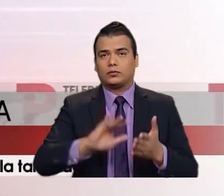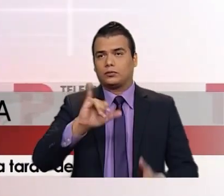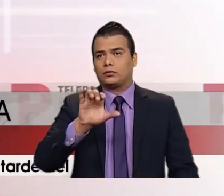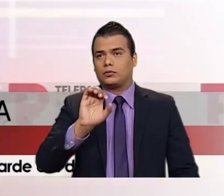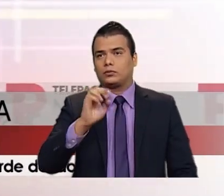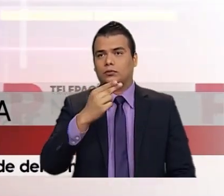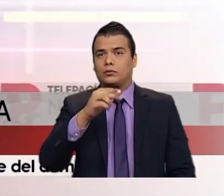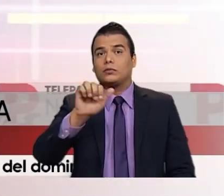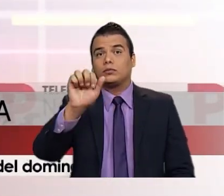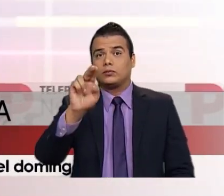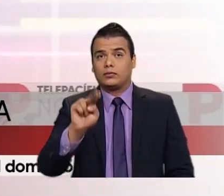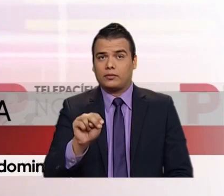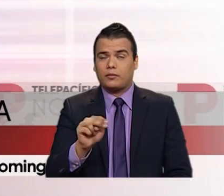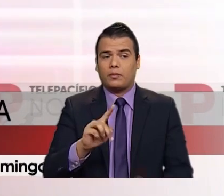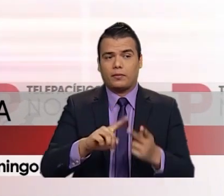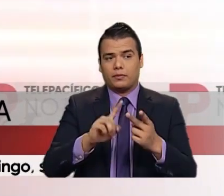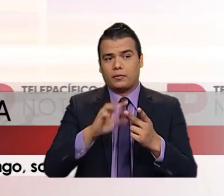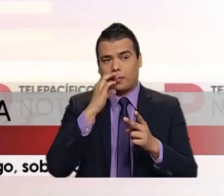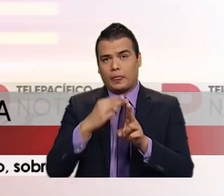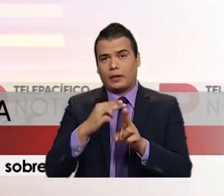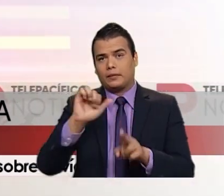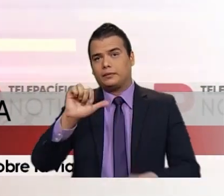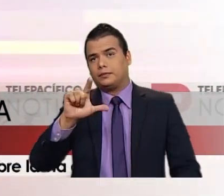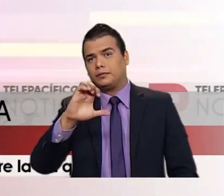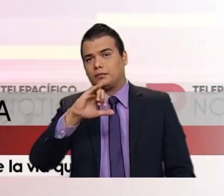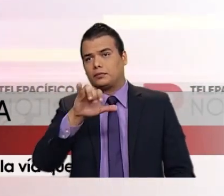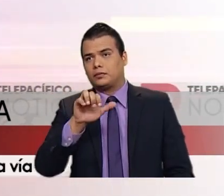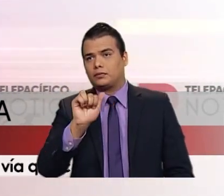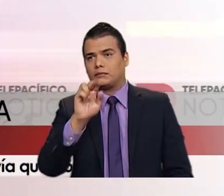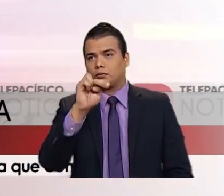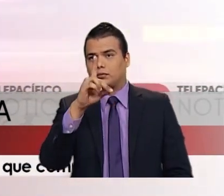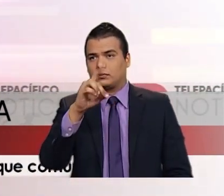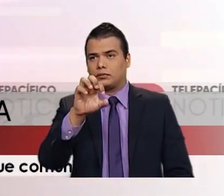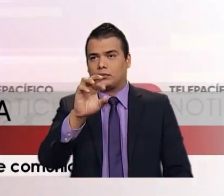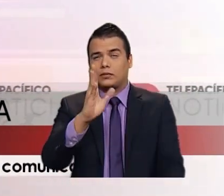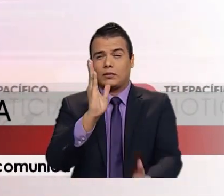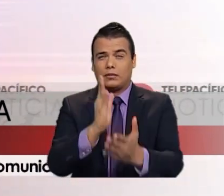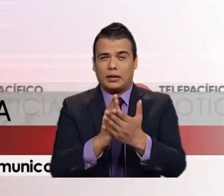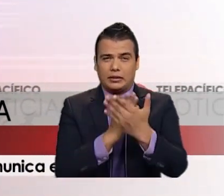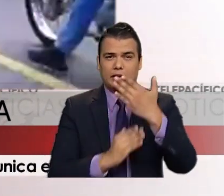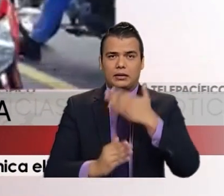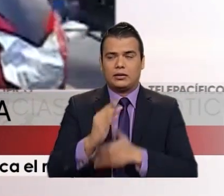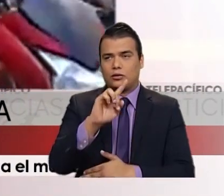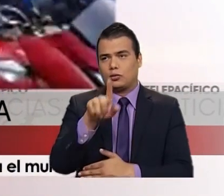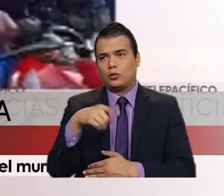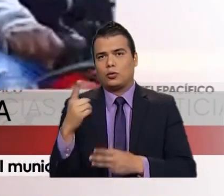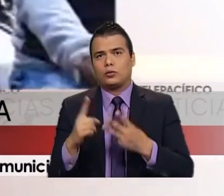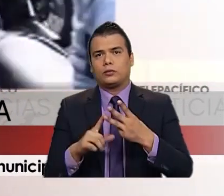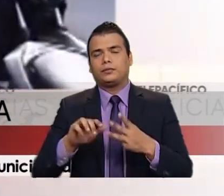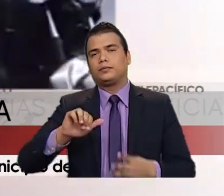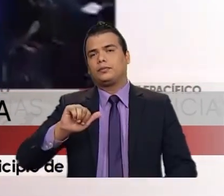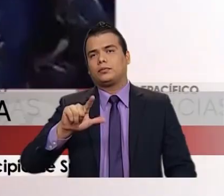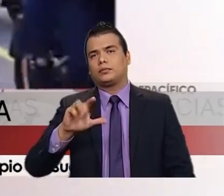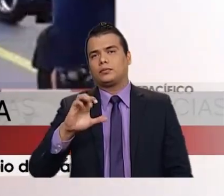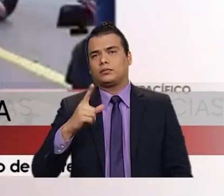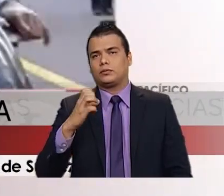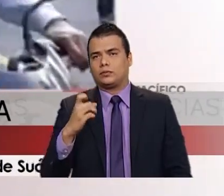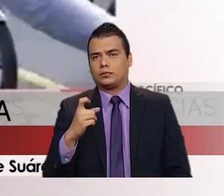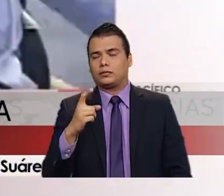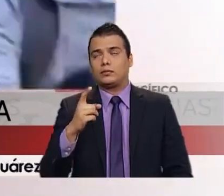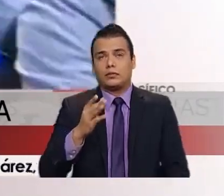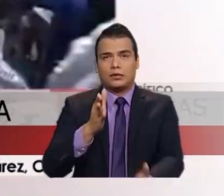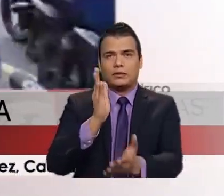gravemente herido el teniente alejandro sule andrade y el auxiliar al ex david perea